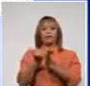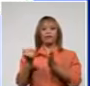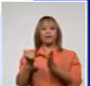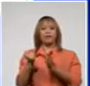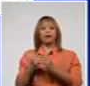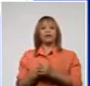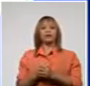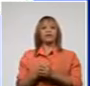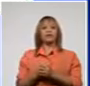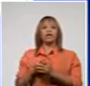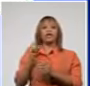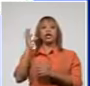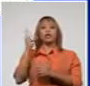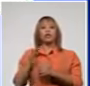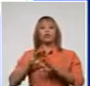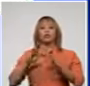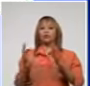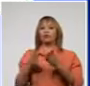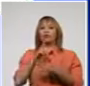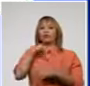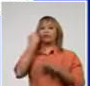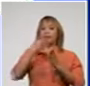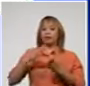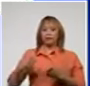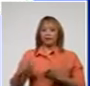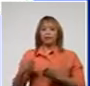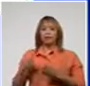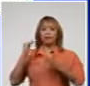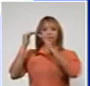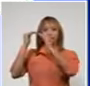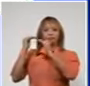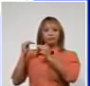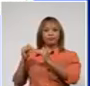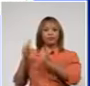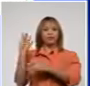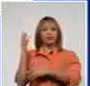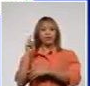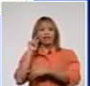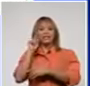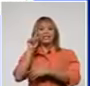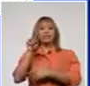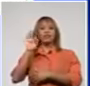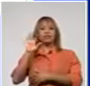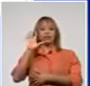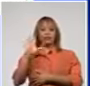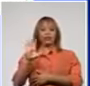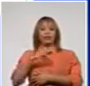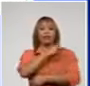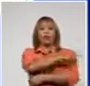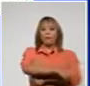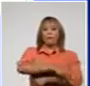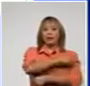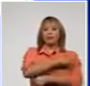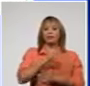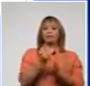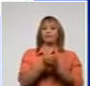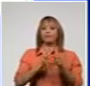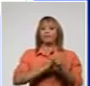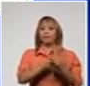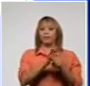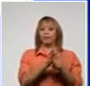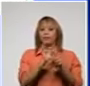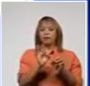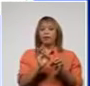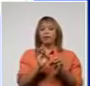total de fallecidos, que podemos decir que en los 185 países con casos de COVID-19, ya